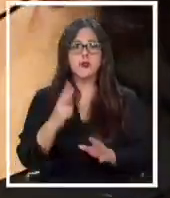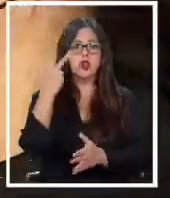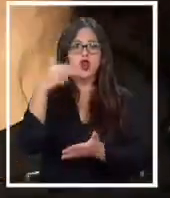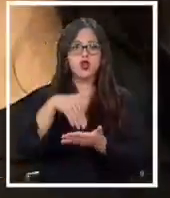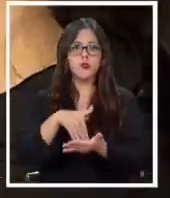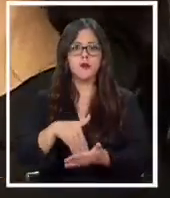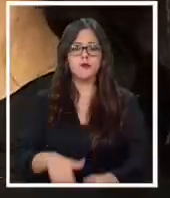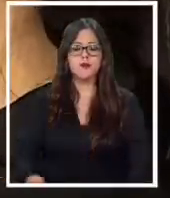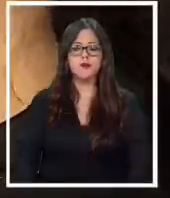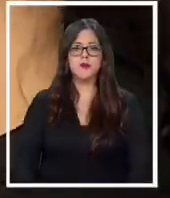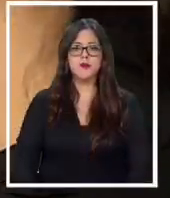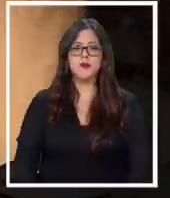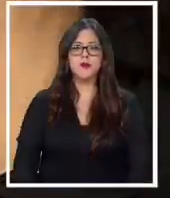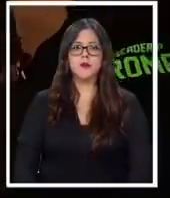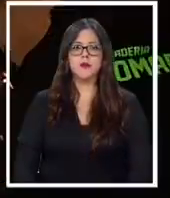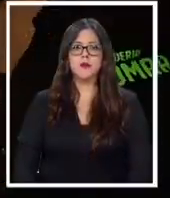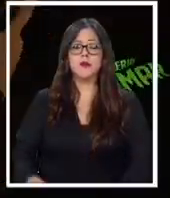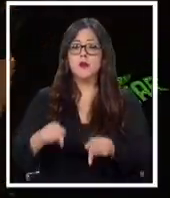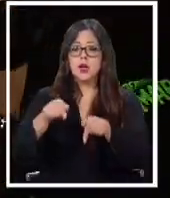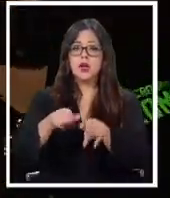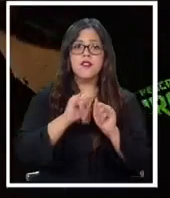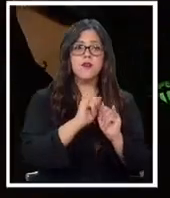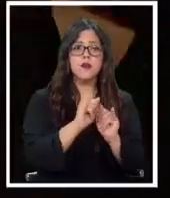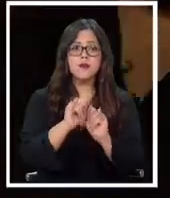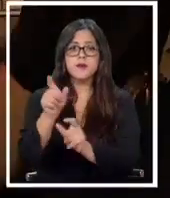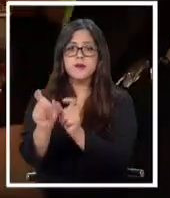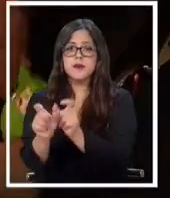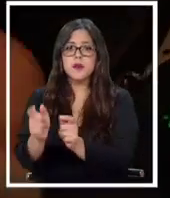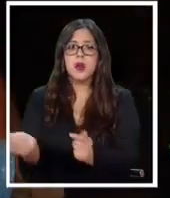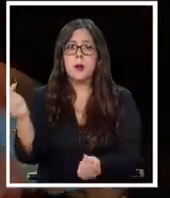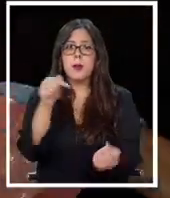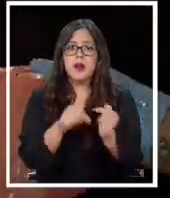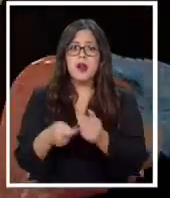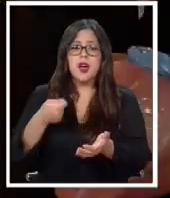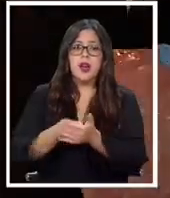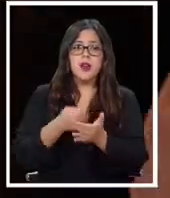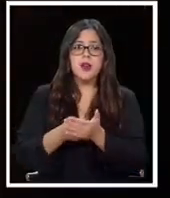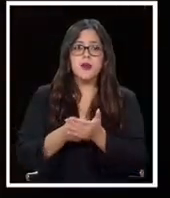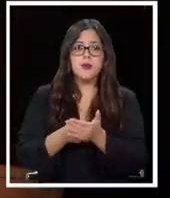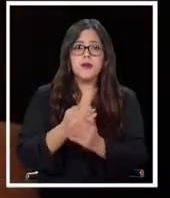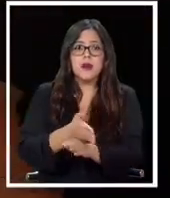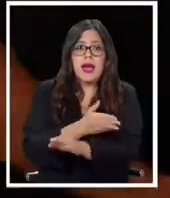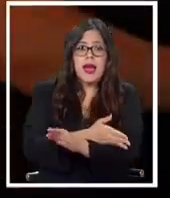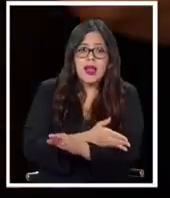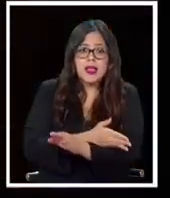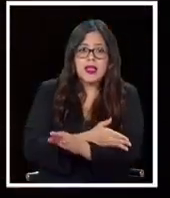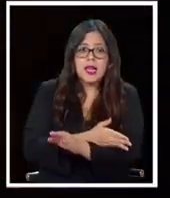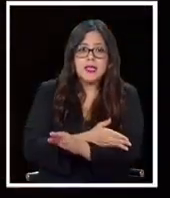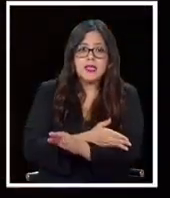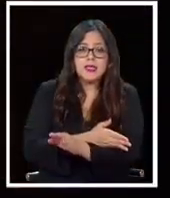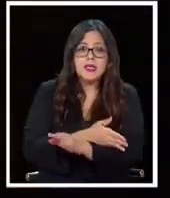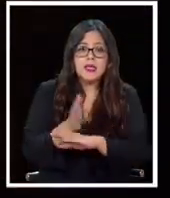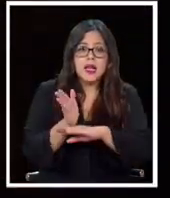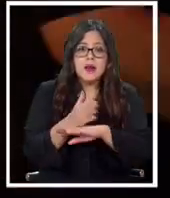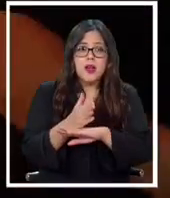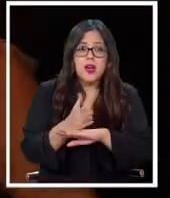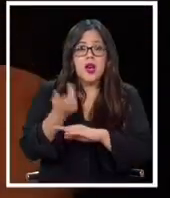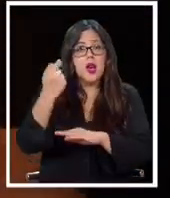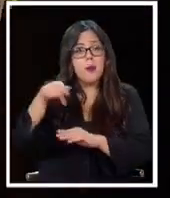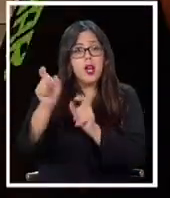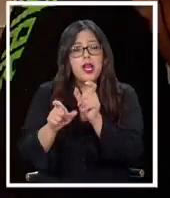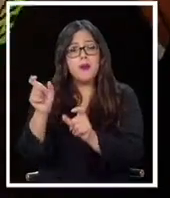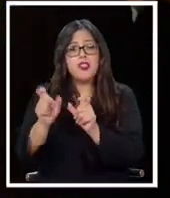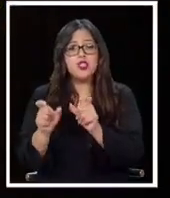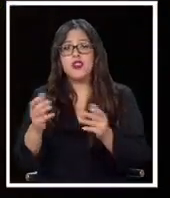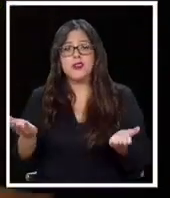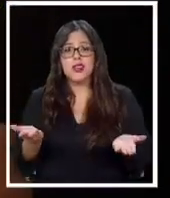8.000. Se trató de informar a la comunidad para que viniera a comprar, adelantar las compras del pescado, pero tú sabes que la gente